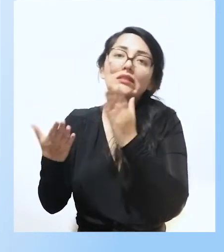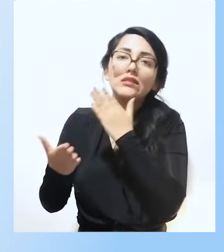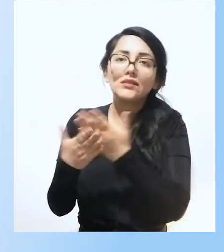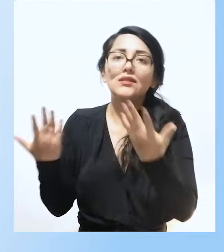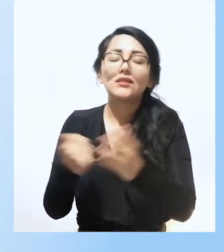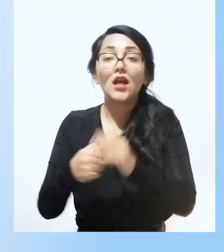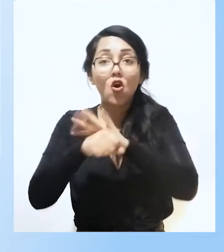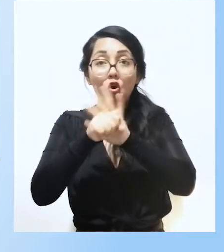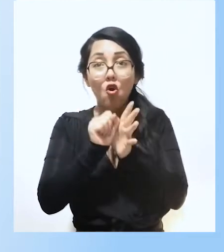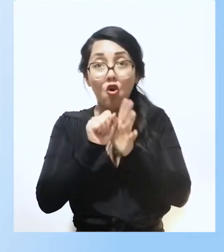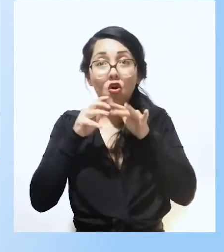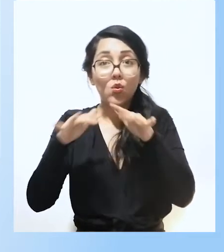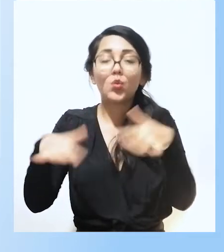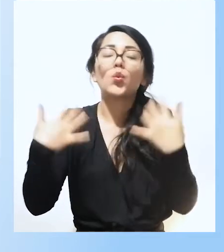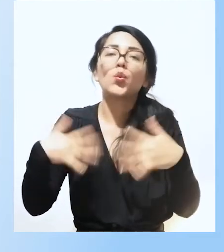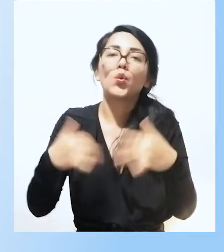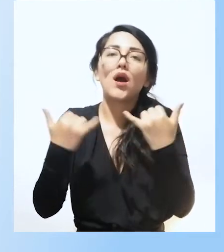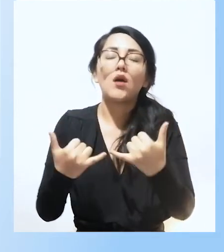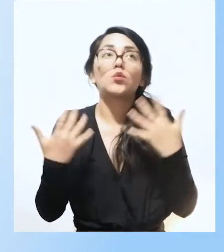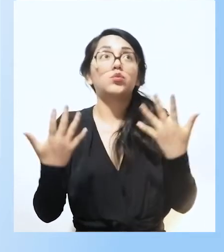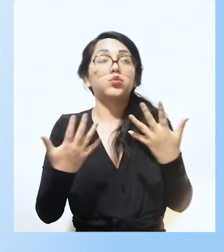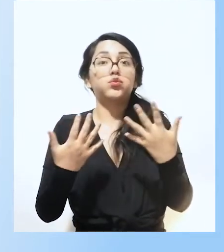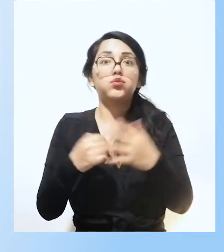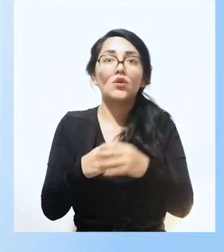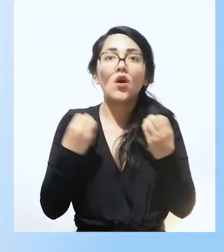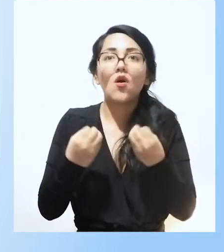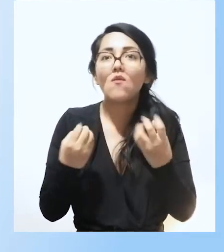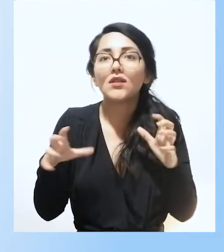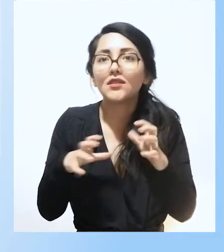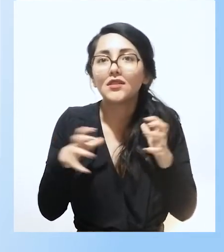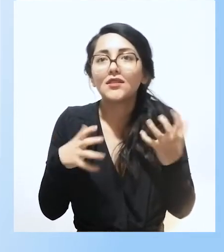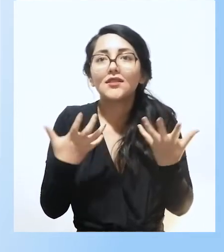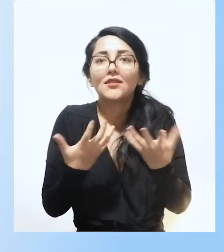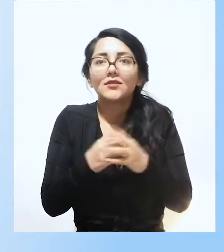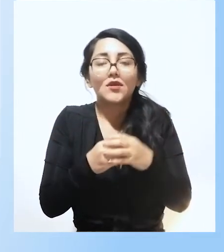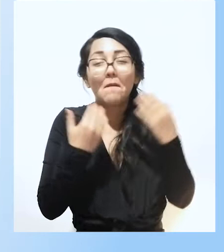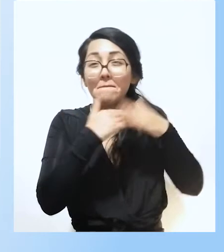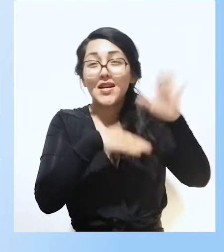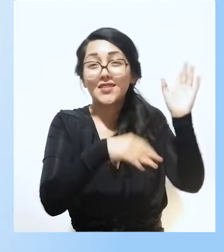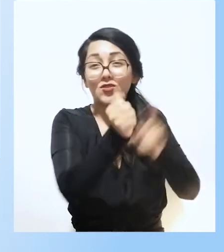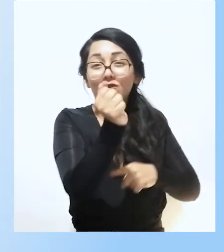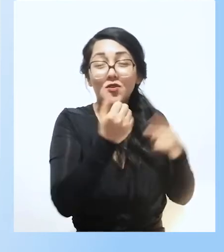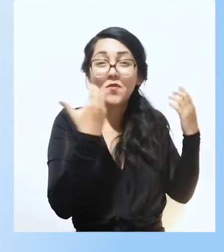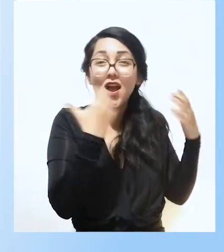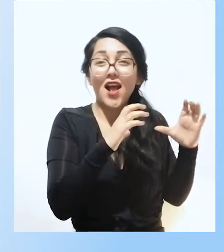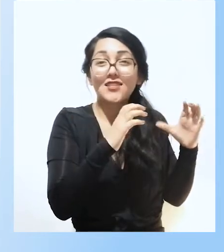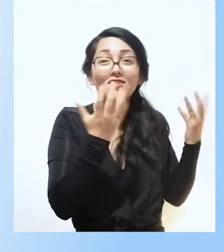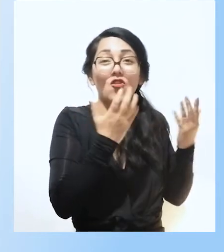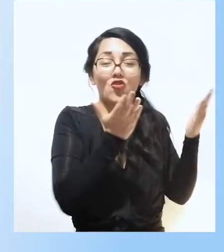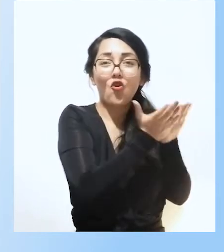a prueba el modelo tradicional de enseñanza, donde la oferta del servicio educativo se desarrolla dentro del aula educativa, de la institución